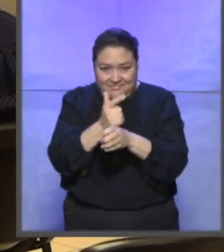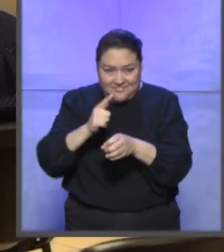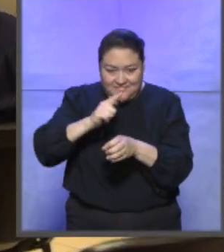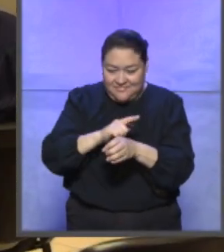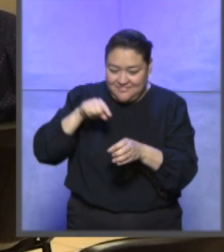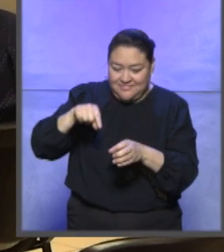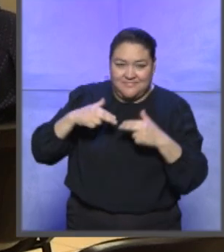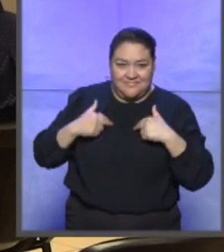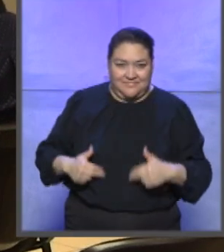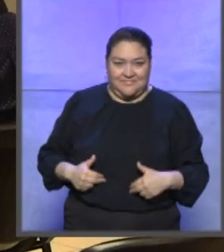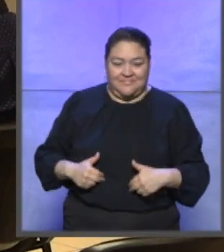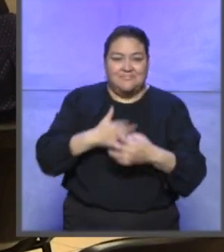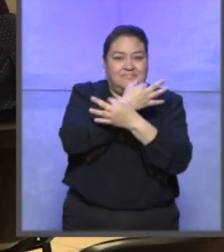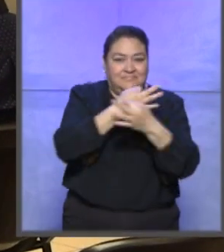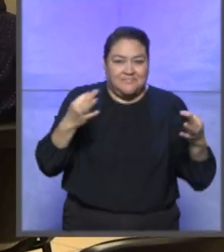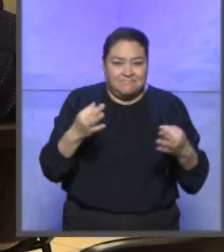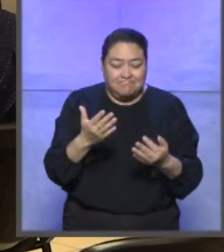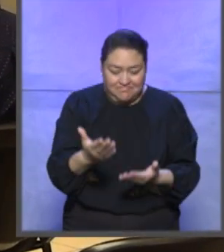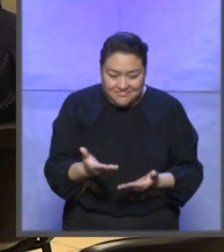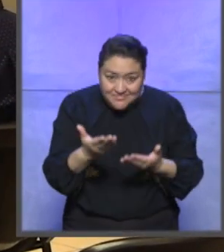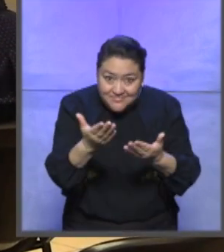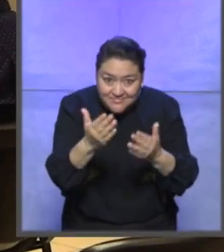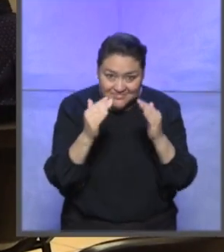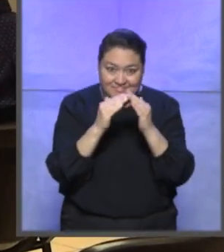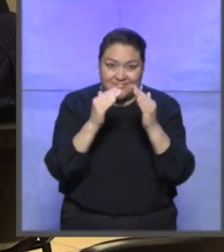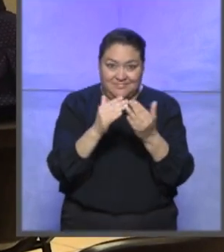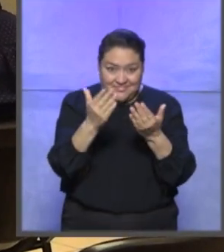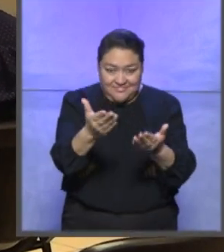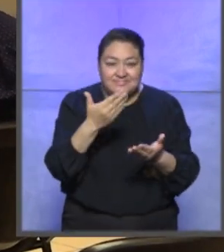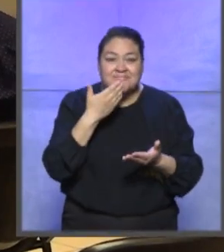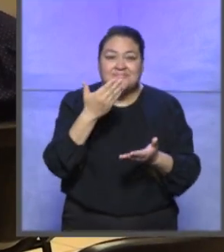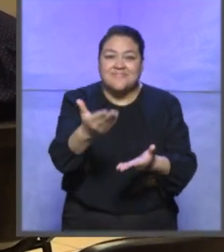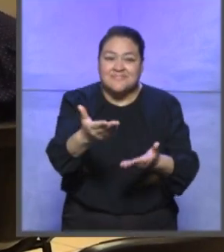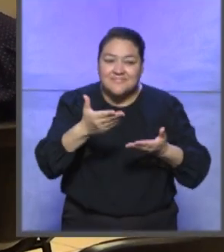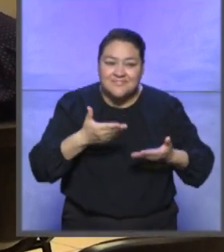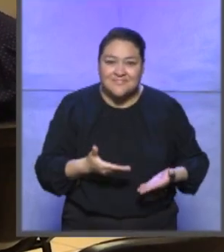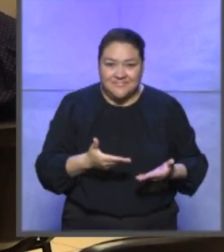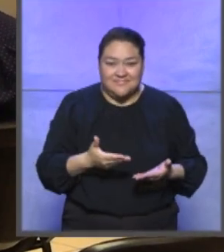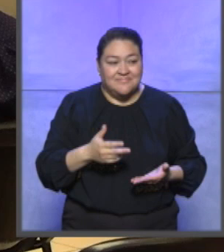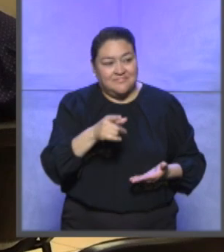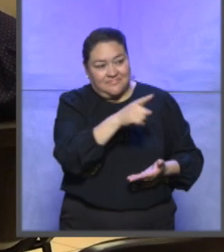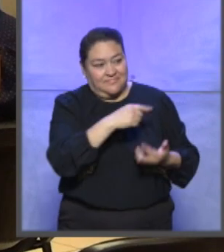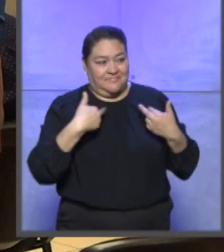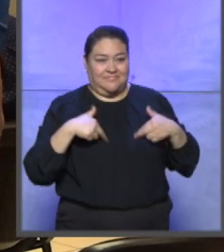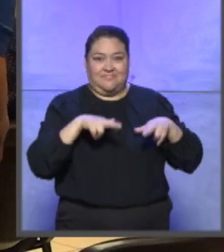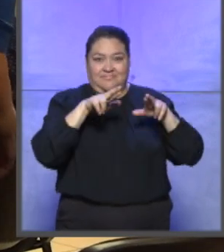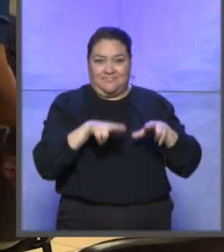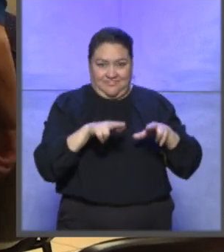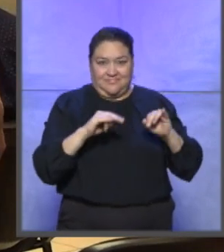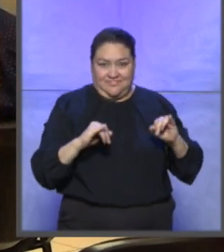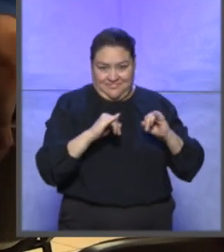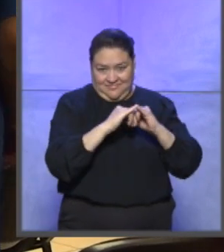de Ciencias Sociales y Humanidades, que es su casa, sean bienvenidos tanto los